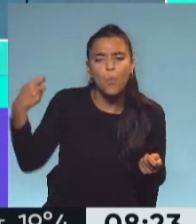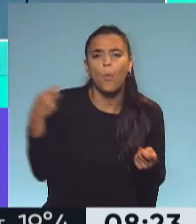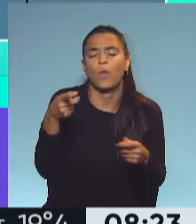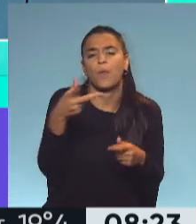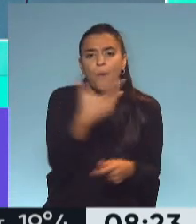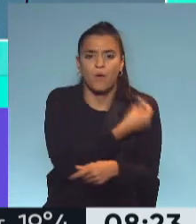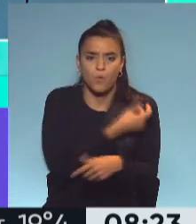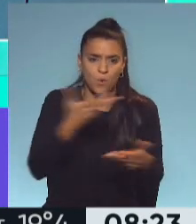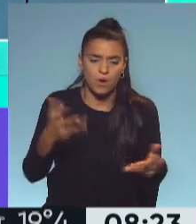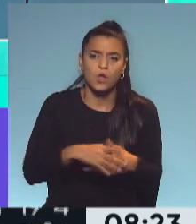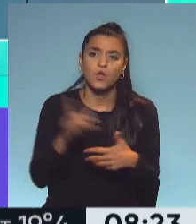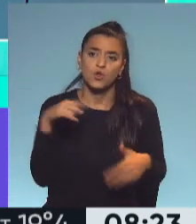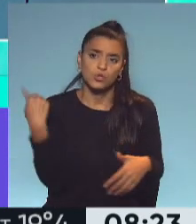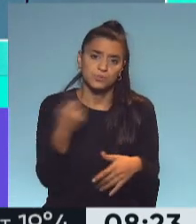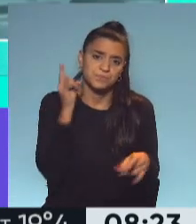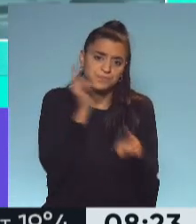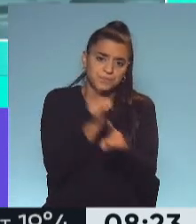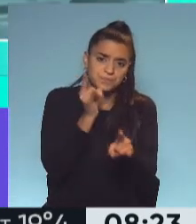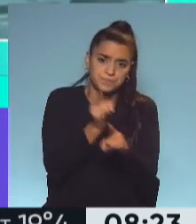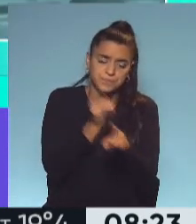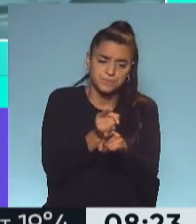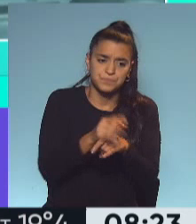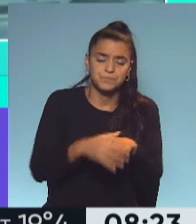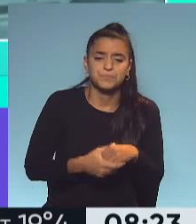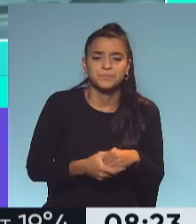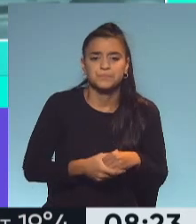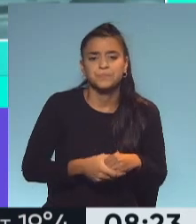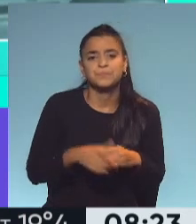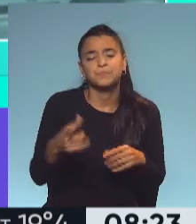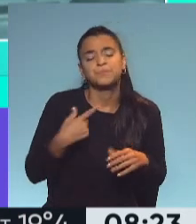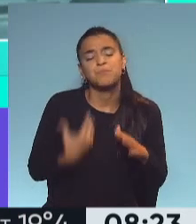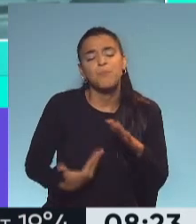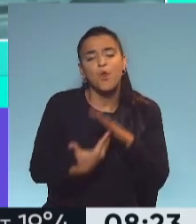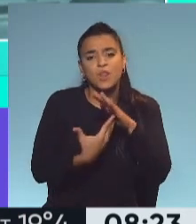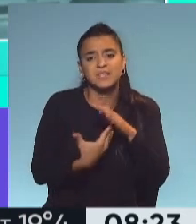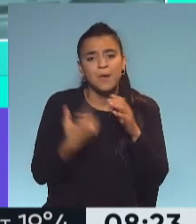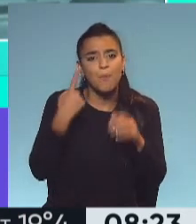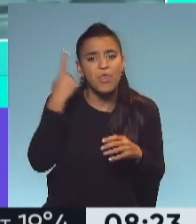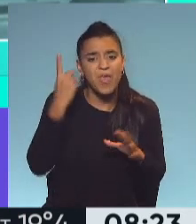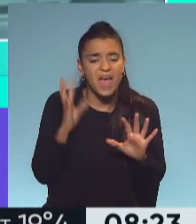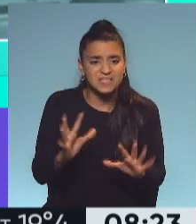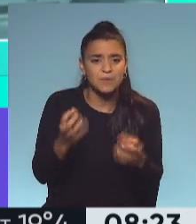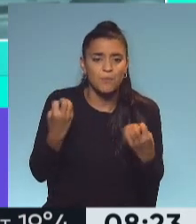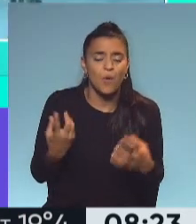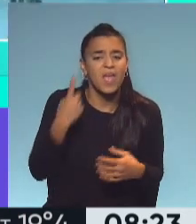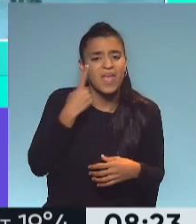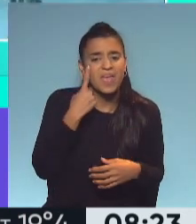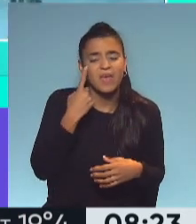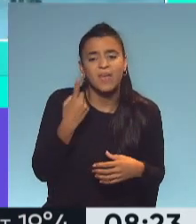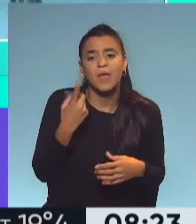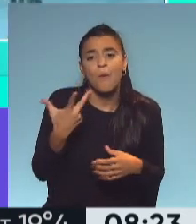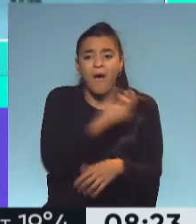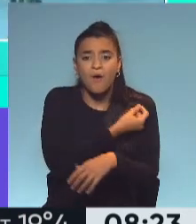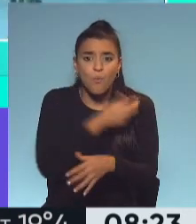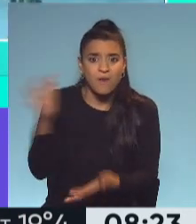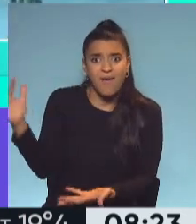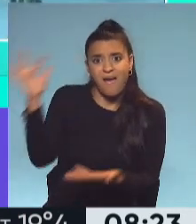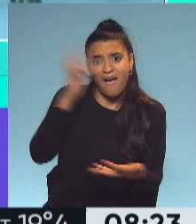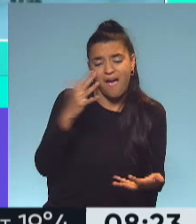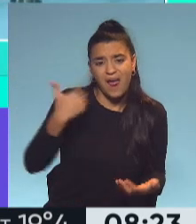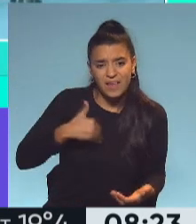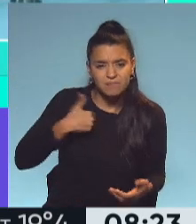¿no es cierto? Nosotros siempre, priorizamos esa idea porque todas las vacunas que llegan a la